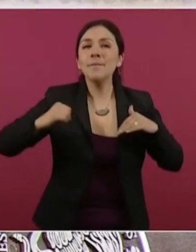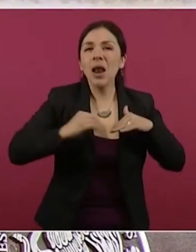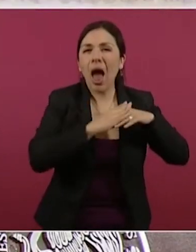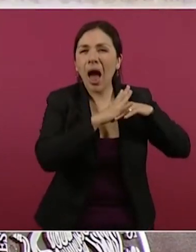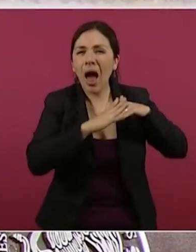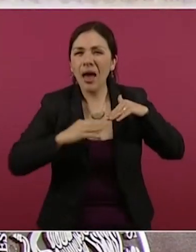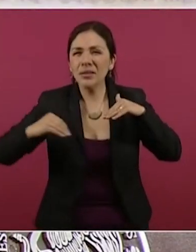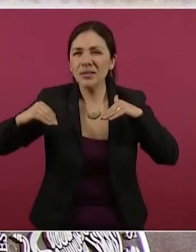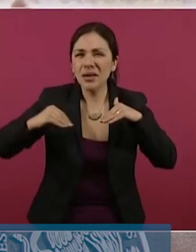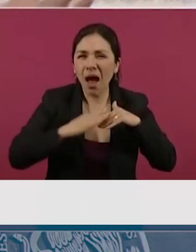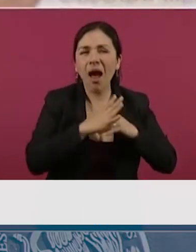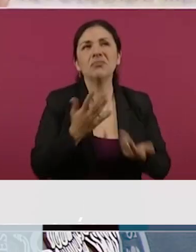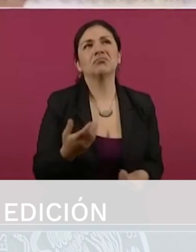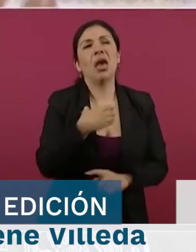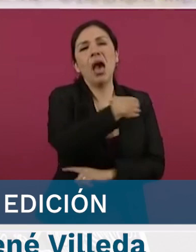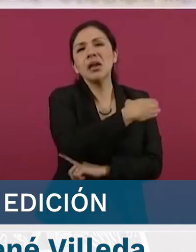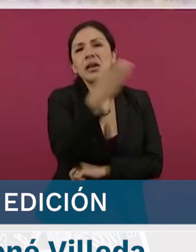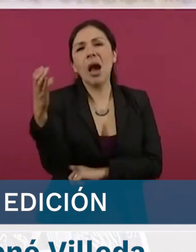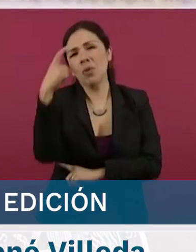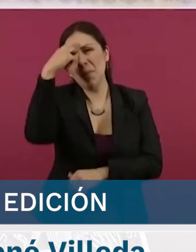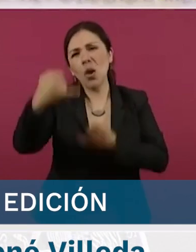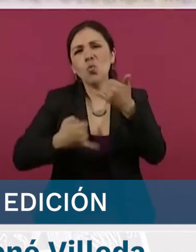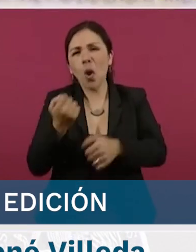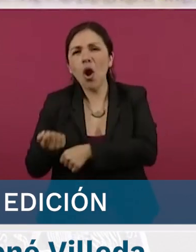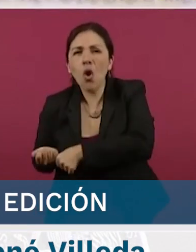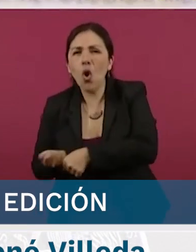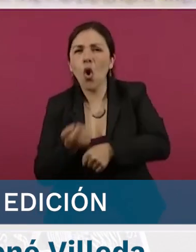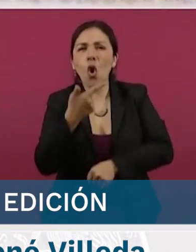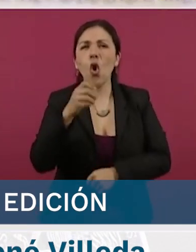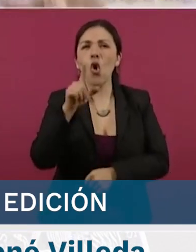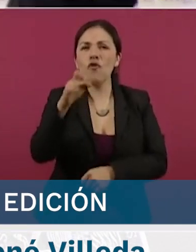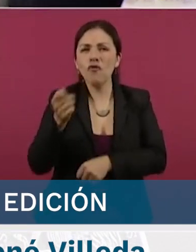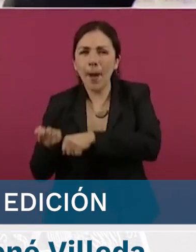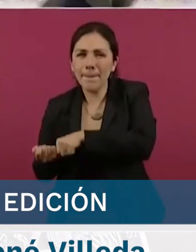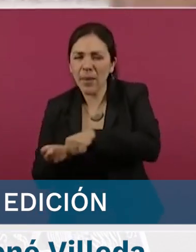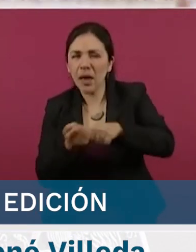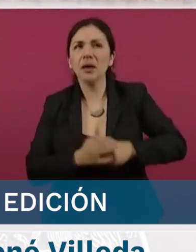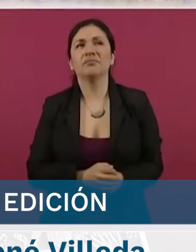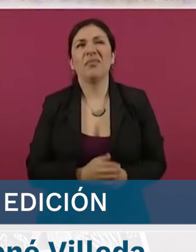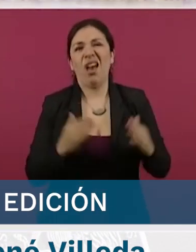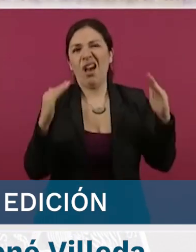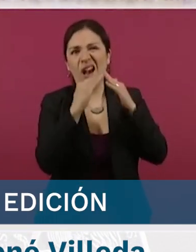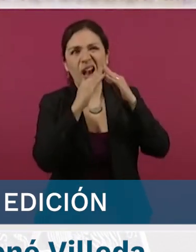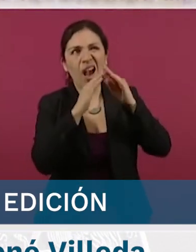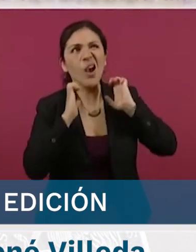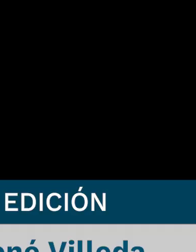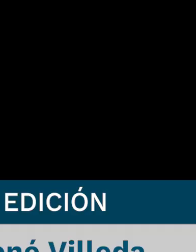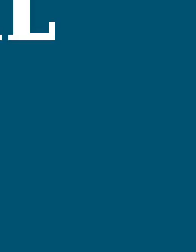campos de golf, residencias,